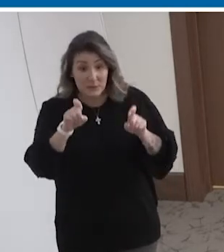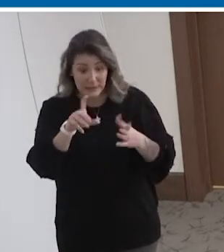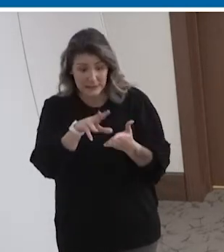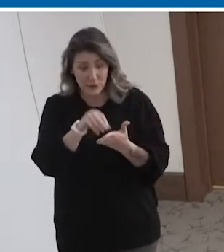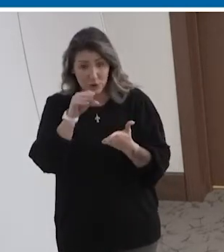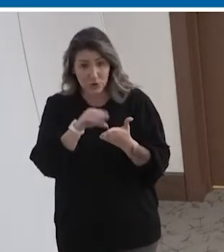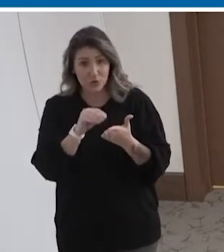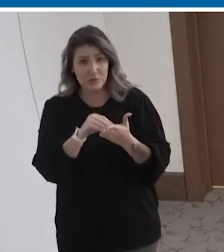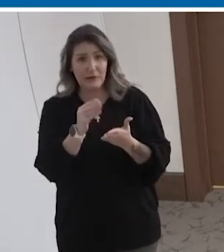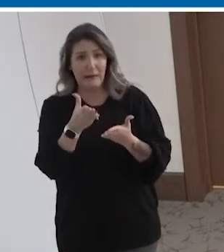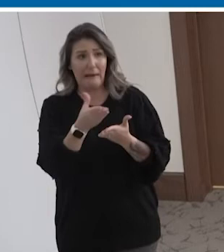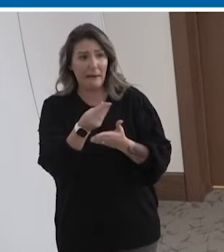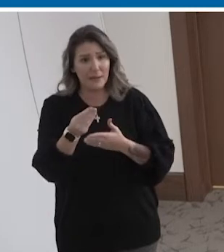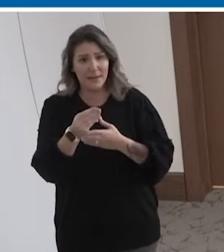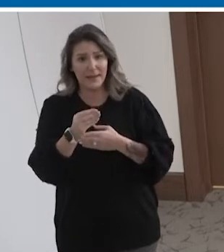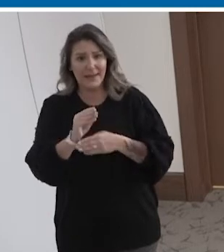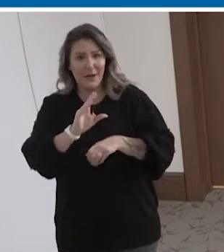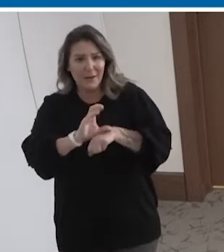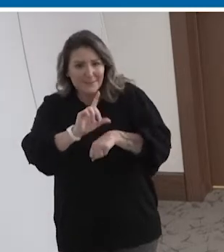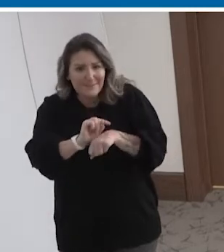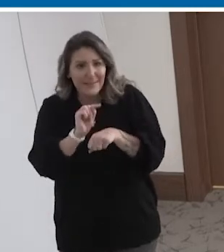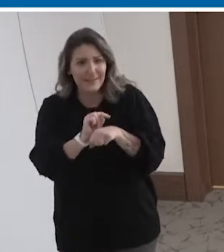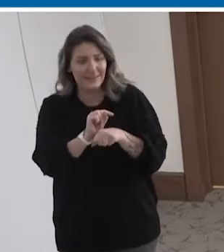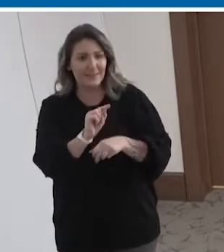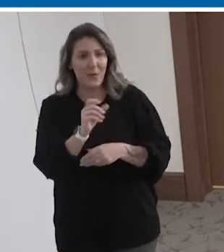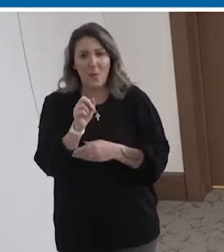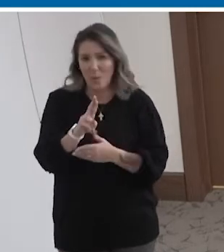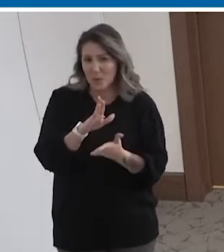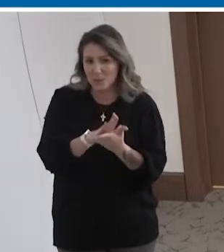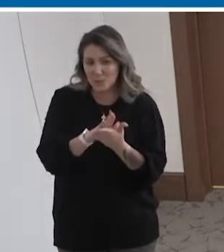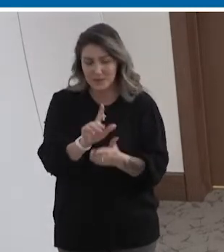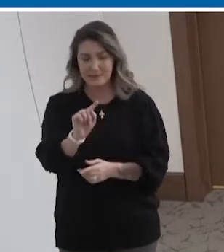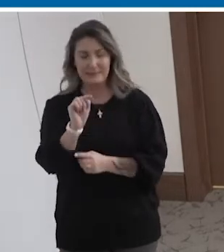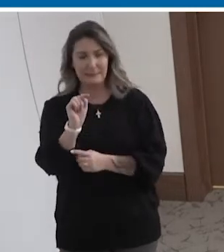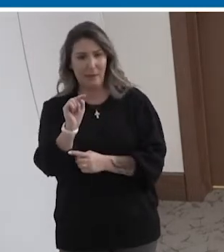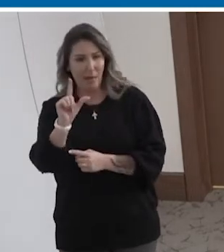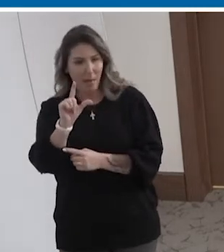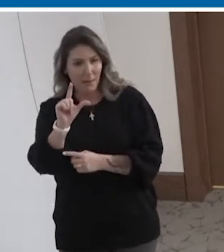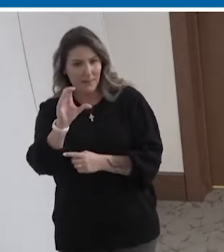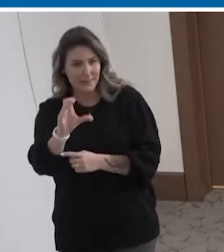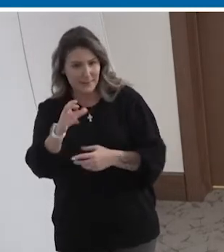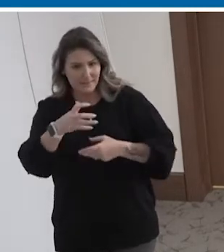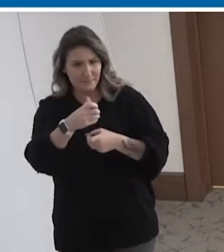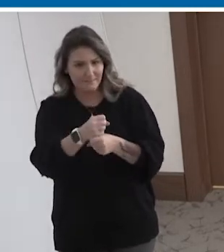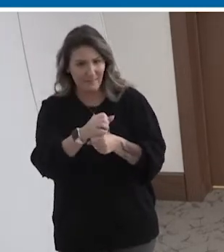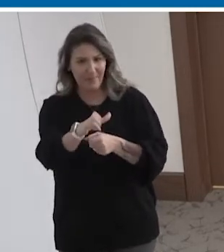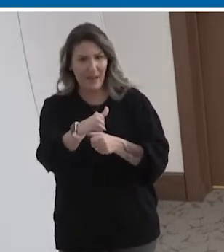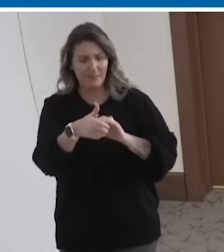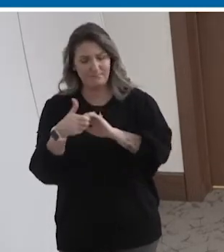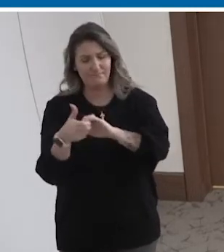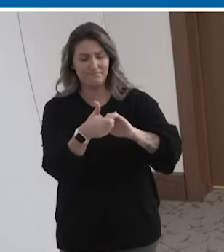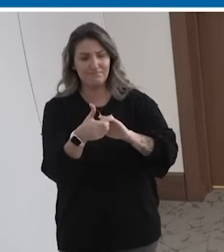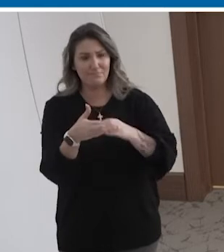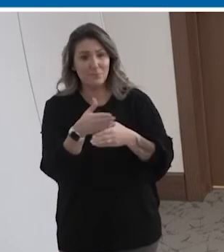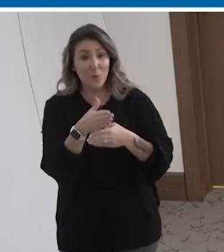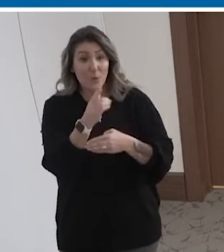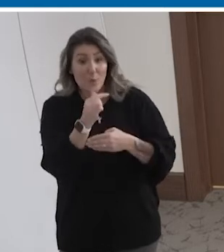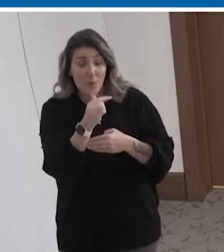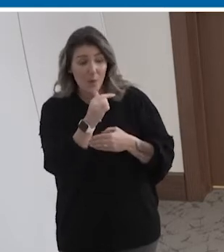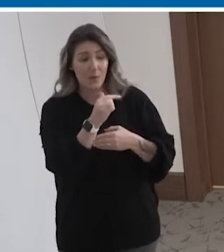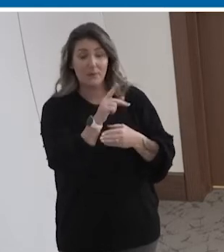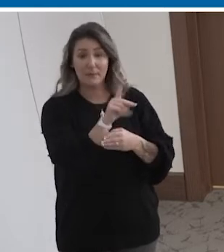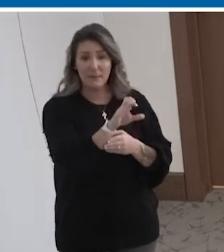and Consultation Study, or School TLC Study, is a collaboration between Kansas City Public